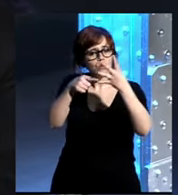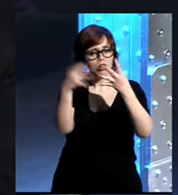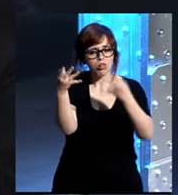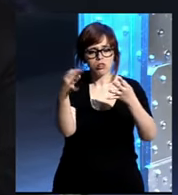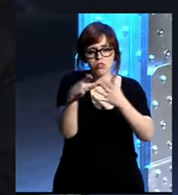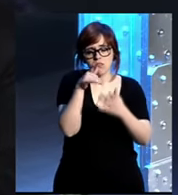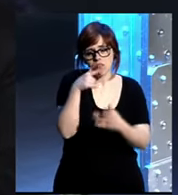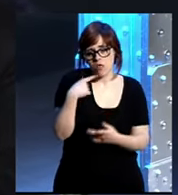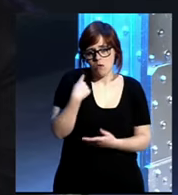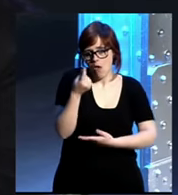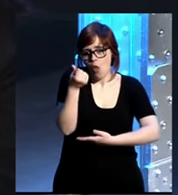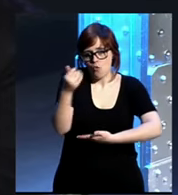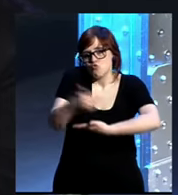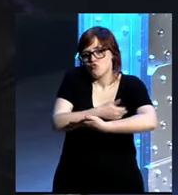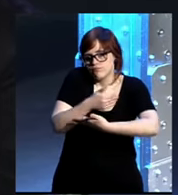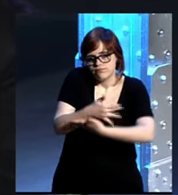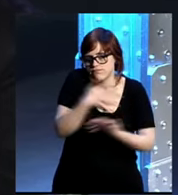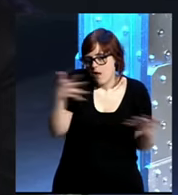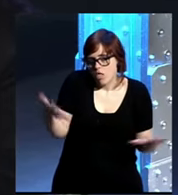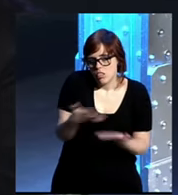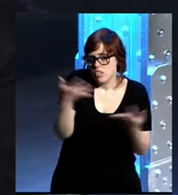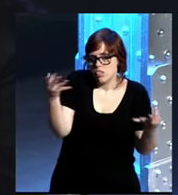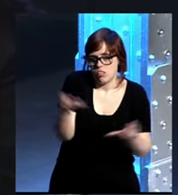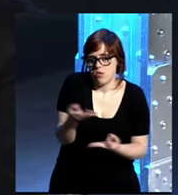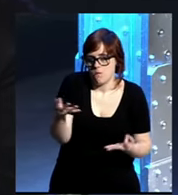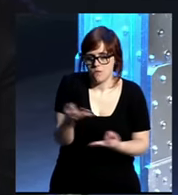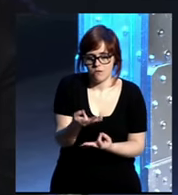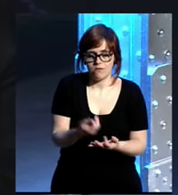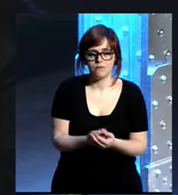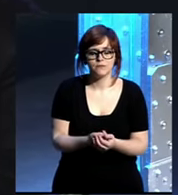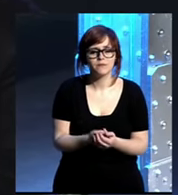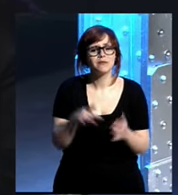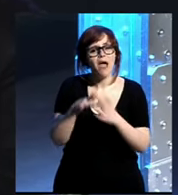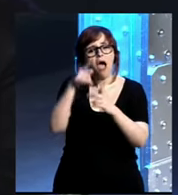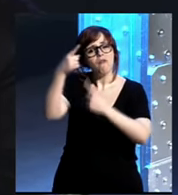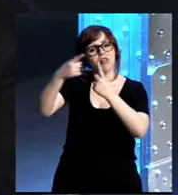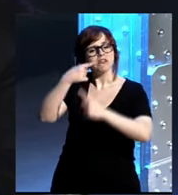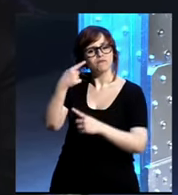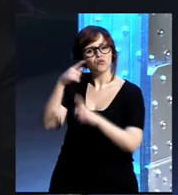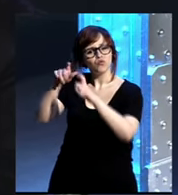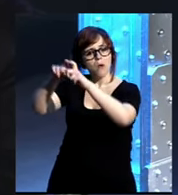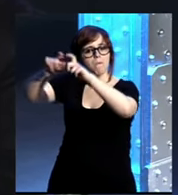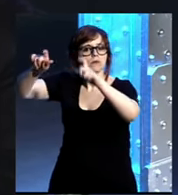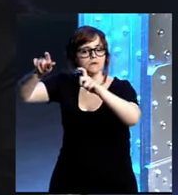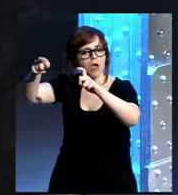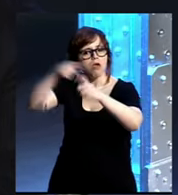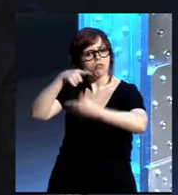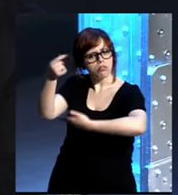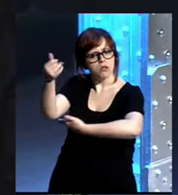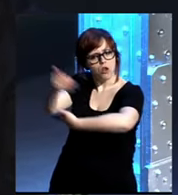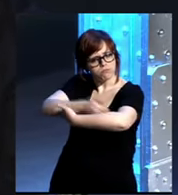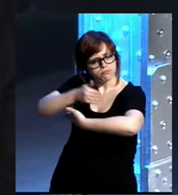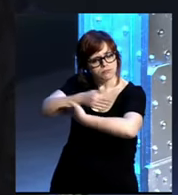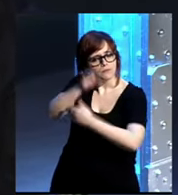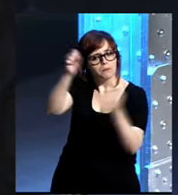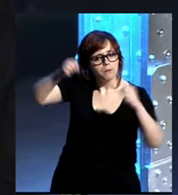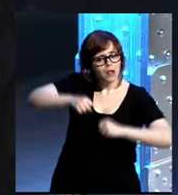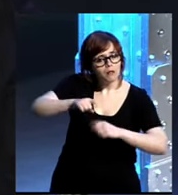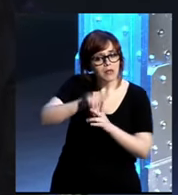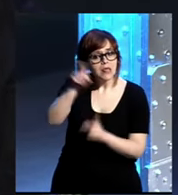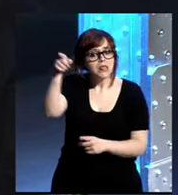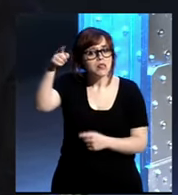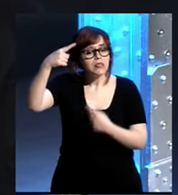lucro. Lo que estamos viendo es con esas empresas es que su lucro pueden hacer con él lo que quieran. Pueden reinvertirlo en más